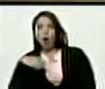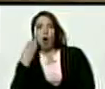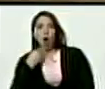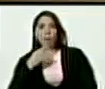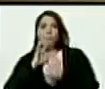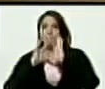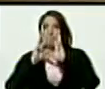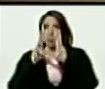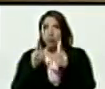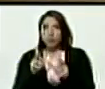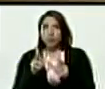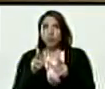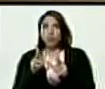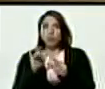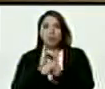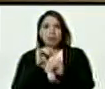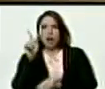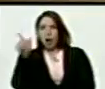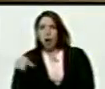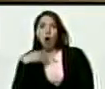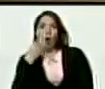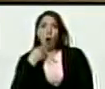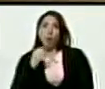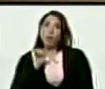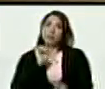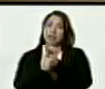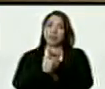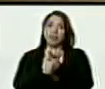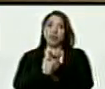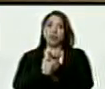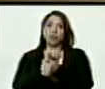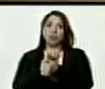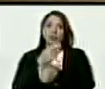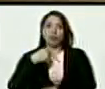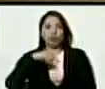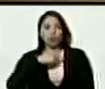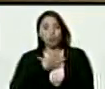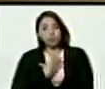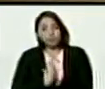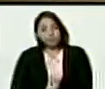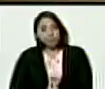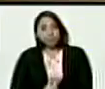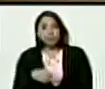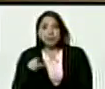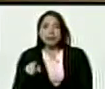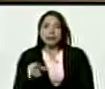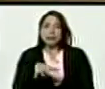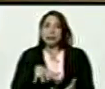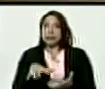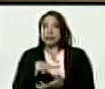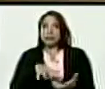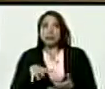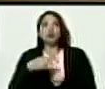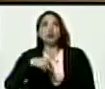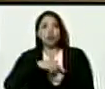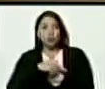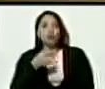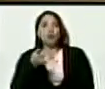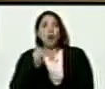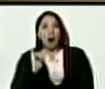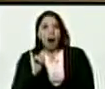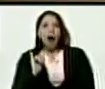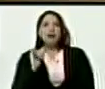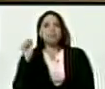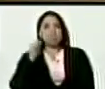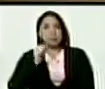de edad, está detenido. Lamentamos este hecho, tenemos alguna evidencia de interés